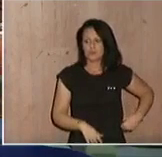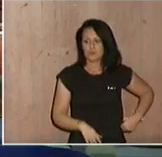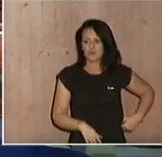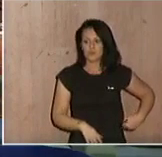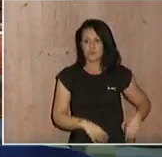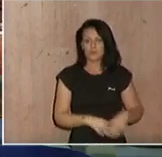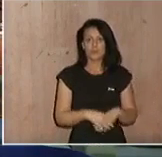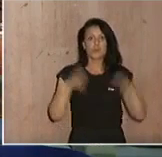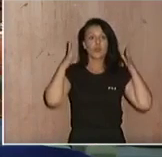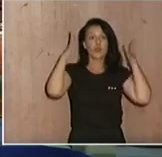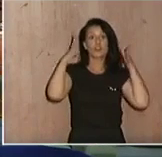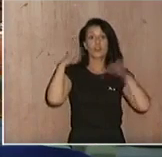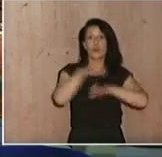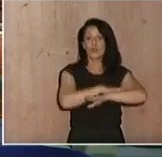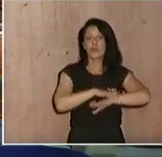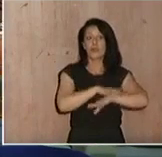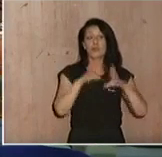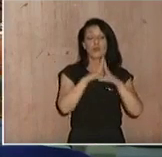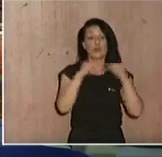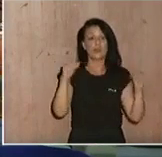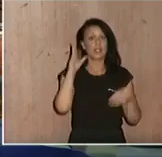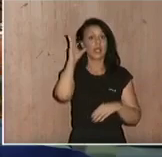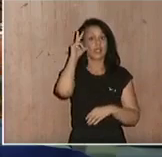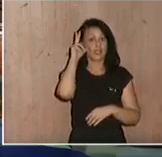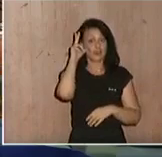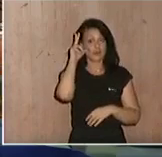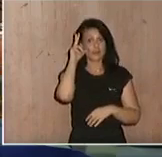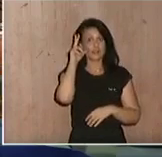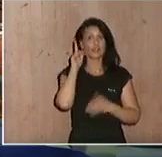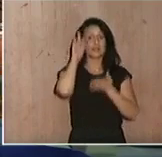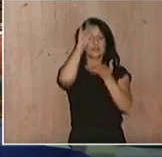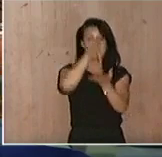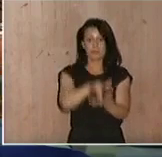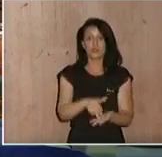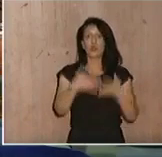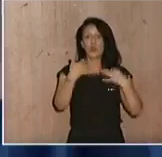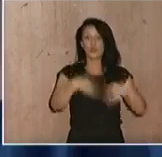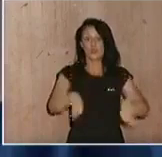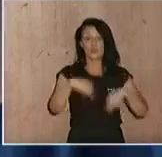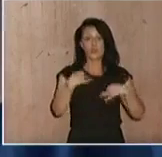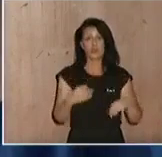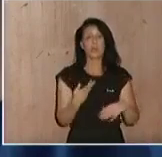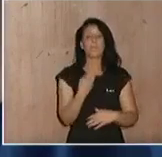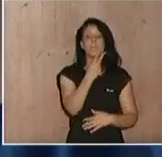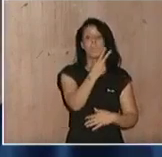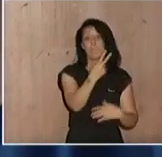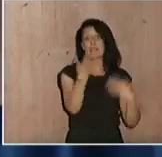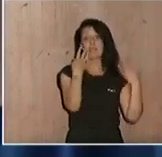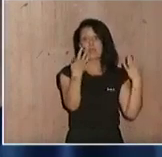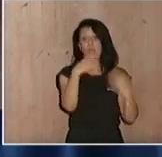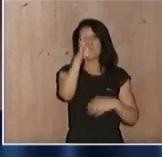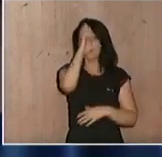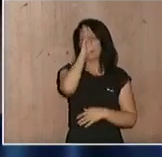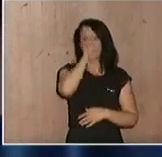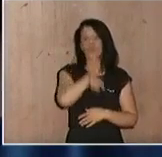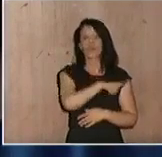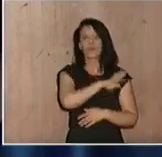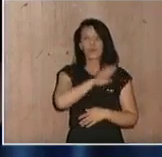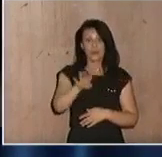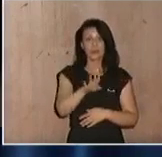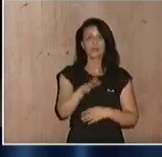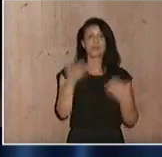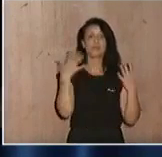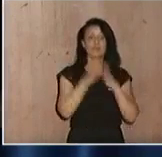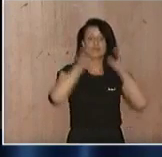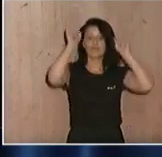El Consejo de Gobierno de la Universidad de Alicante, en la sesión ordinaria de 29 de febrero de 2024,